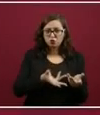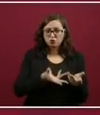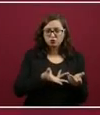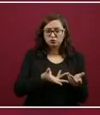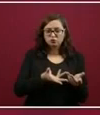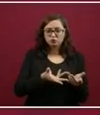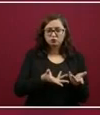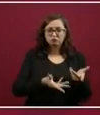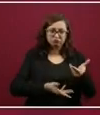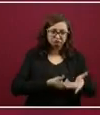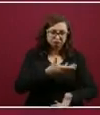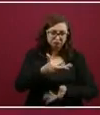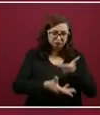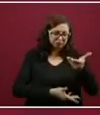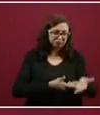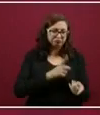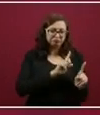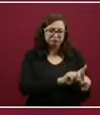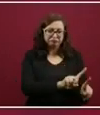por servicios